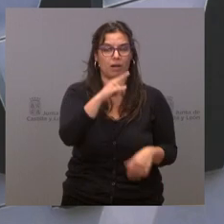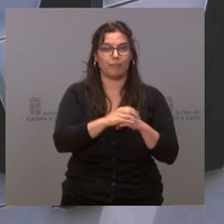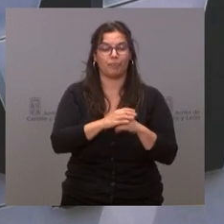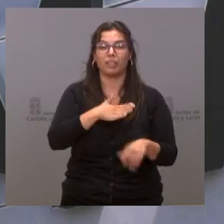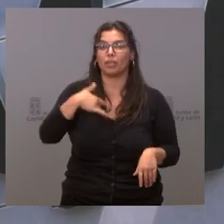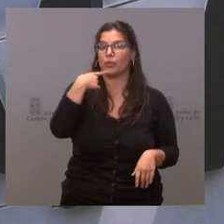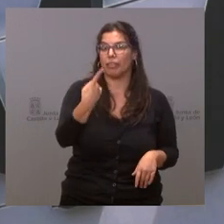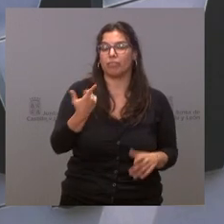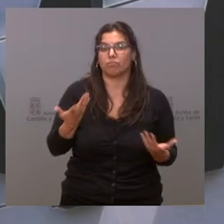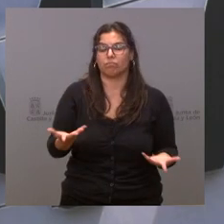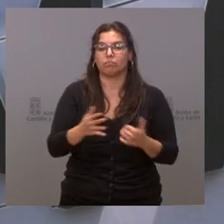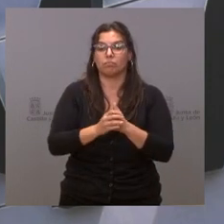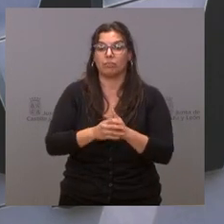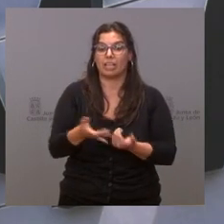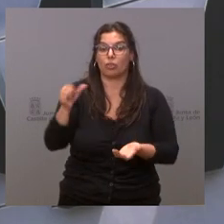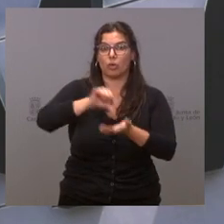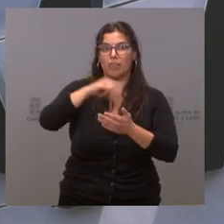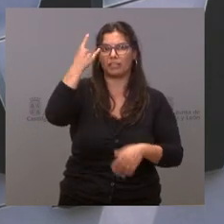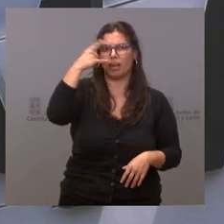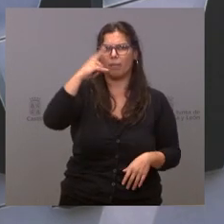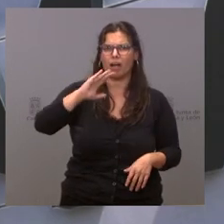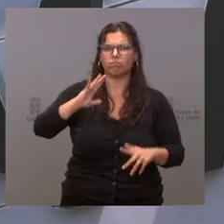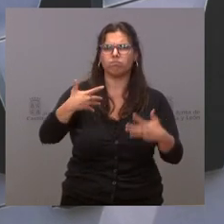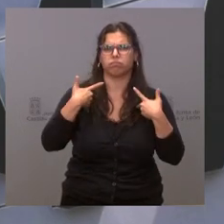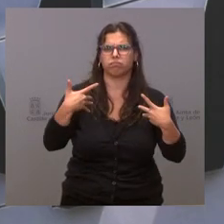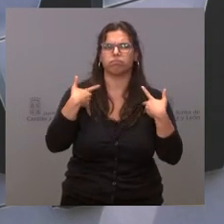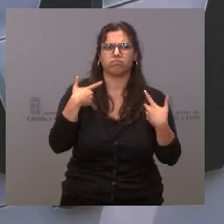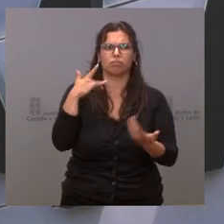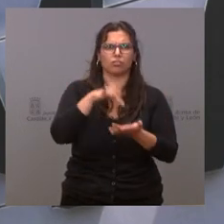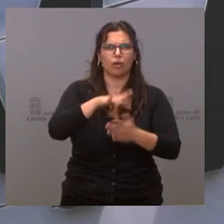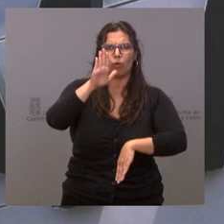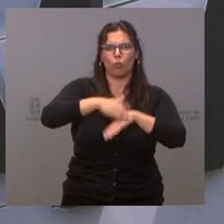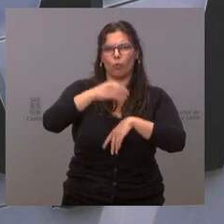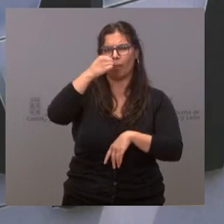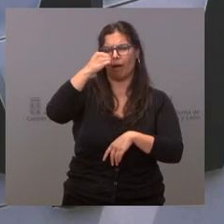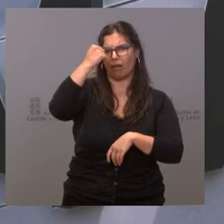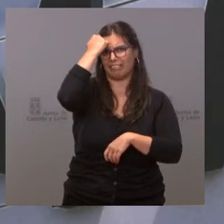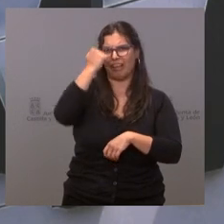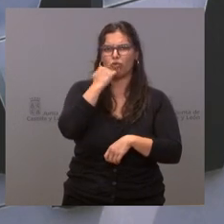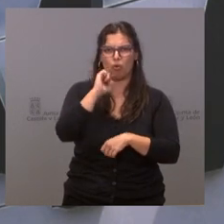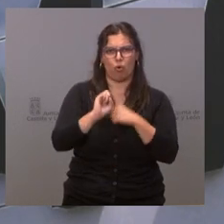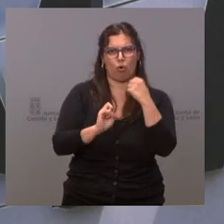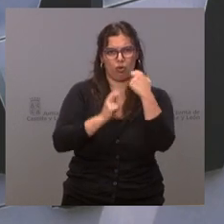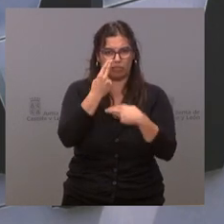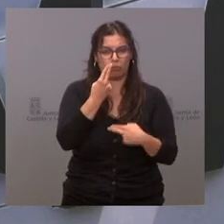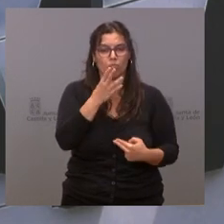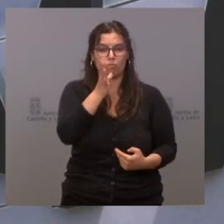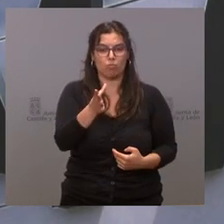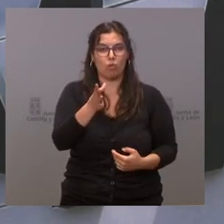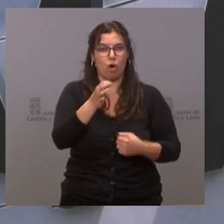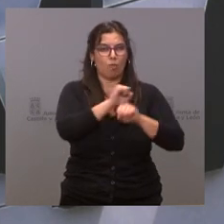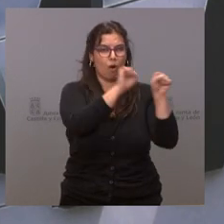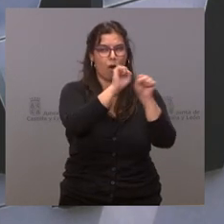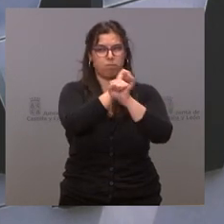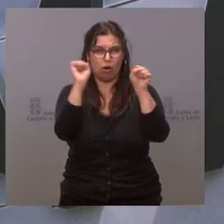quiero decir que salamanca ha sufrido mucho a manos del terrorismo no sólo por los que los atentados